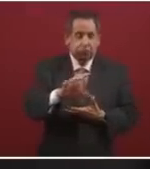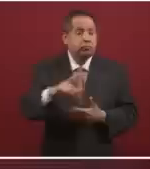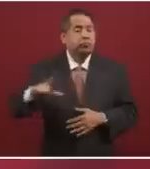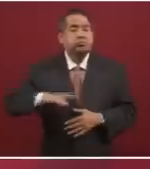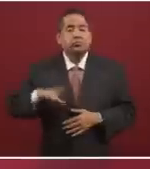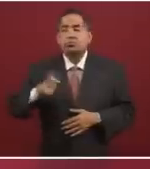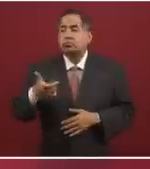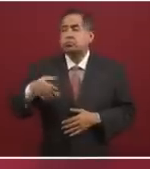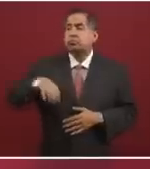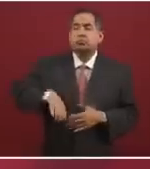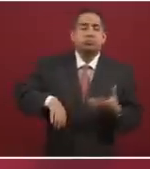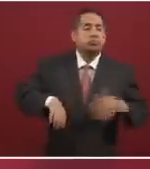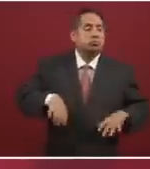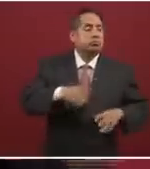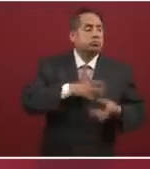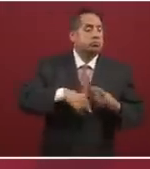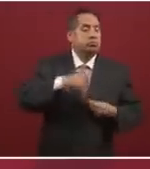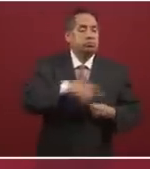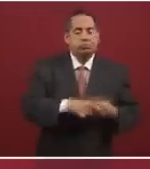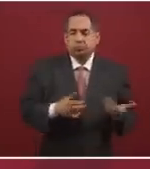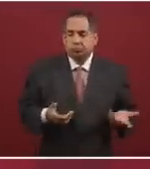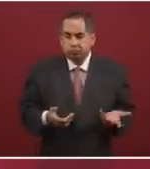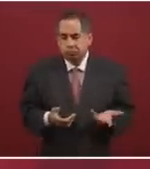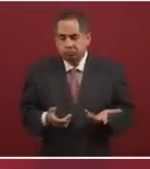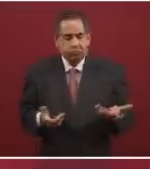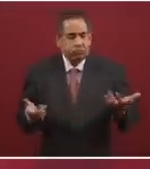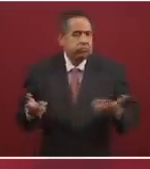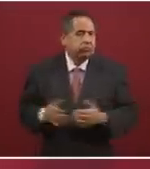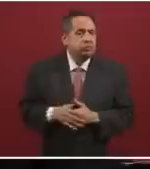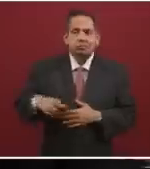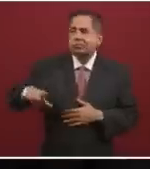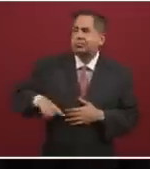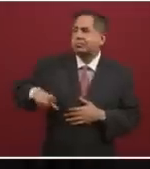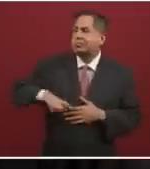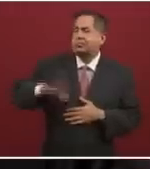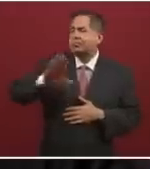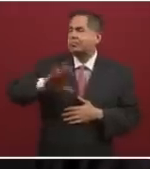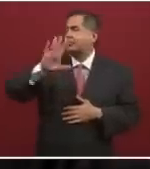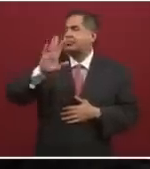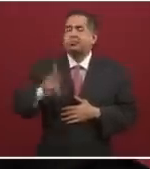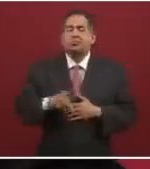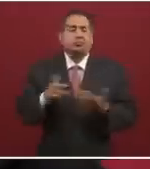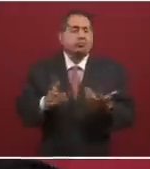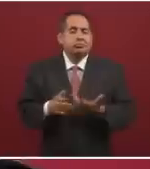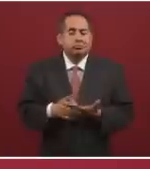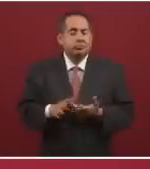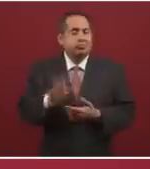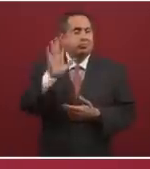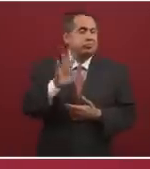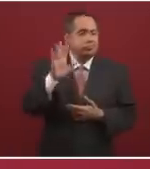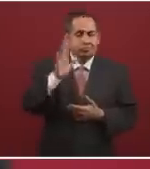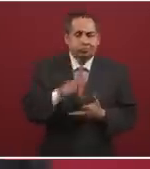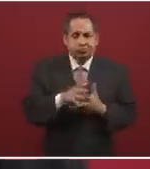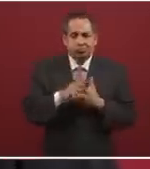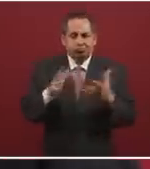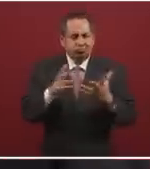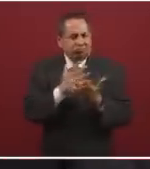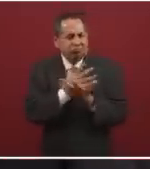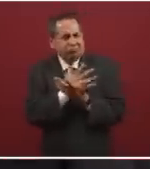gobierno. El gobierno era un aparato